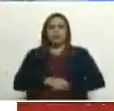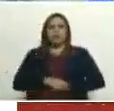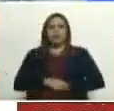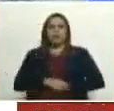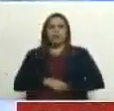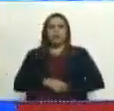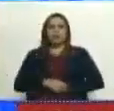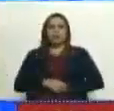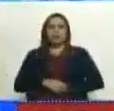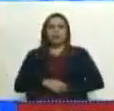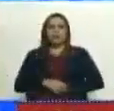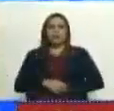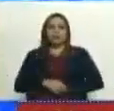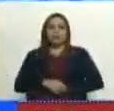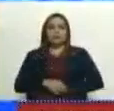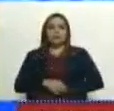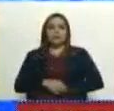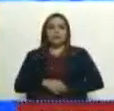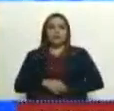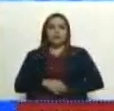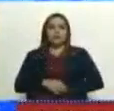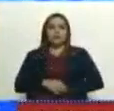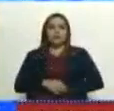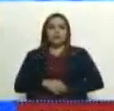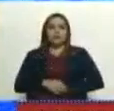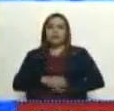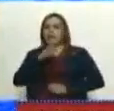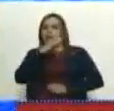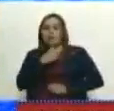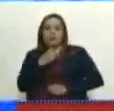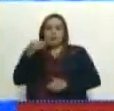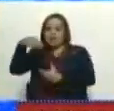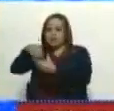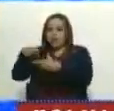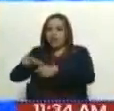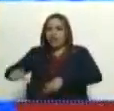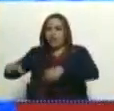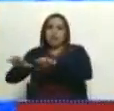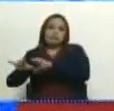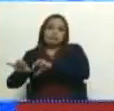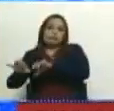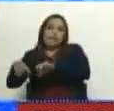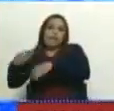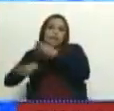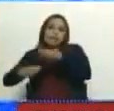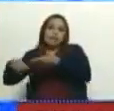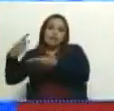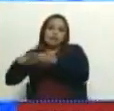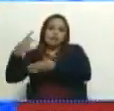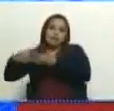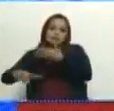y que no nos quedamos en una oficina haciendo un plan,